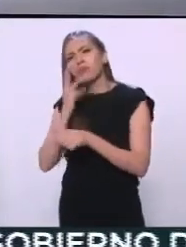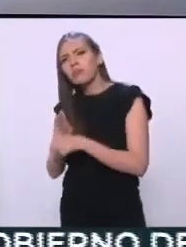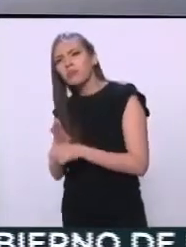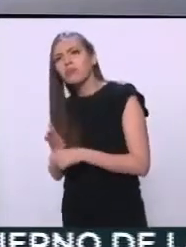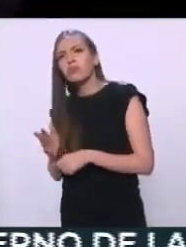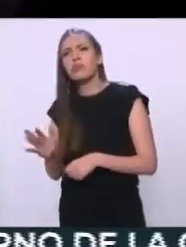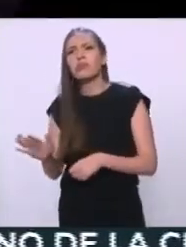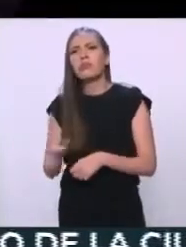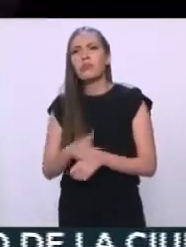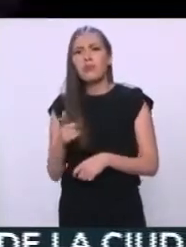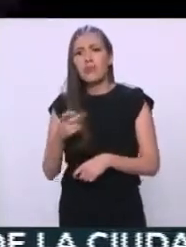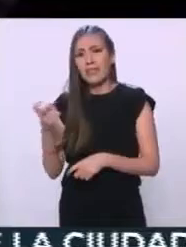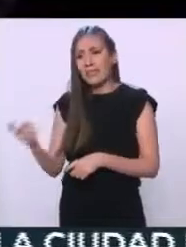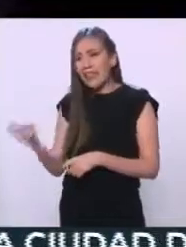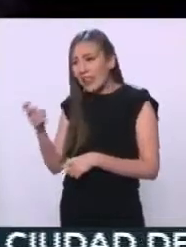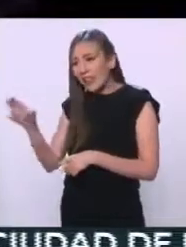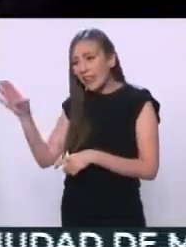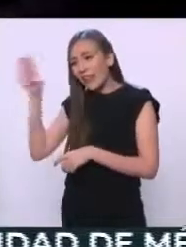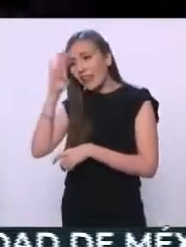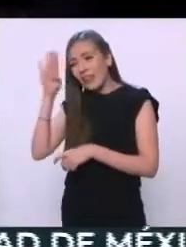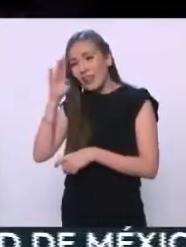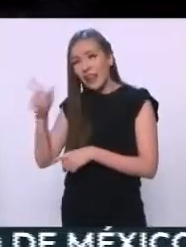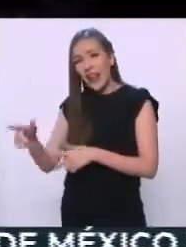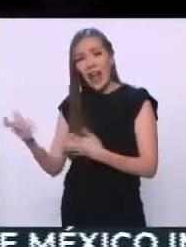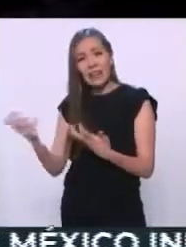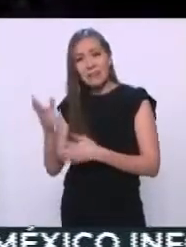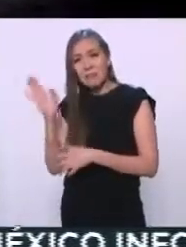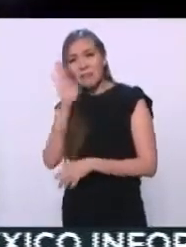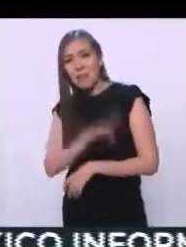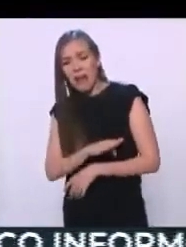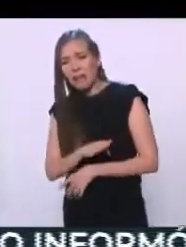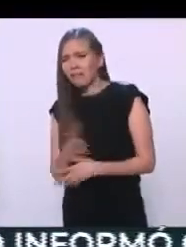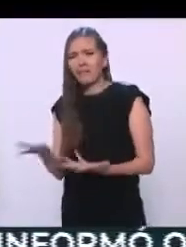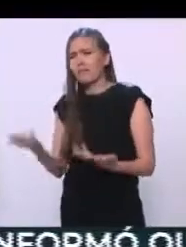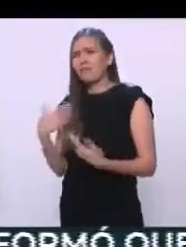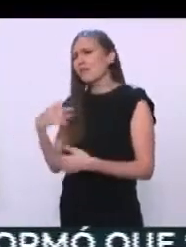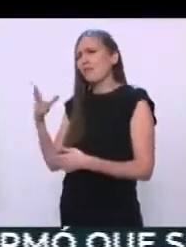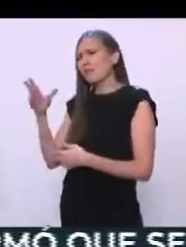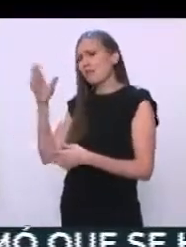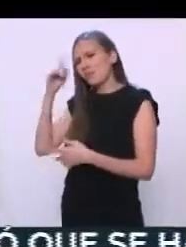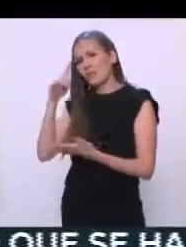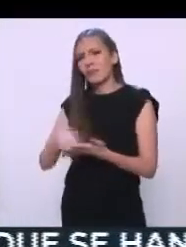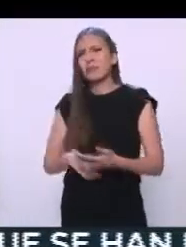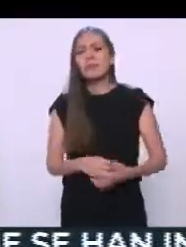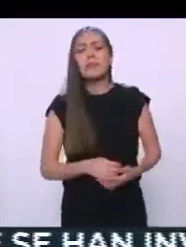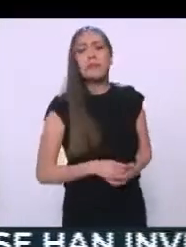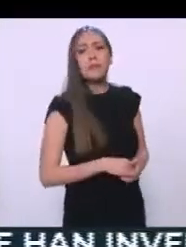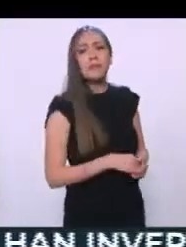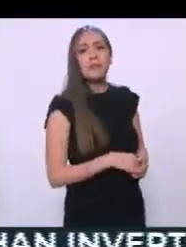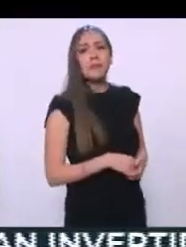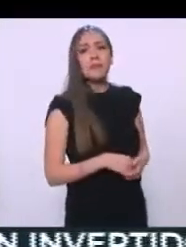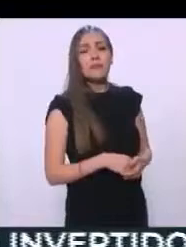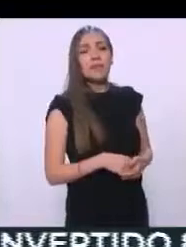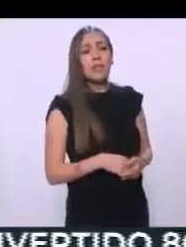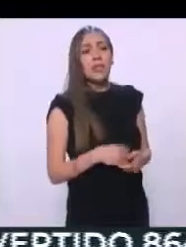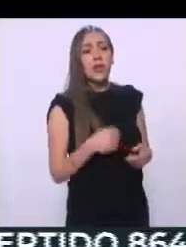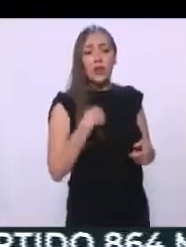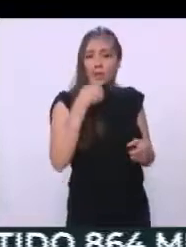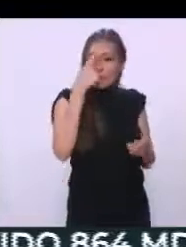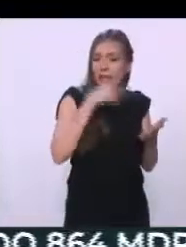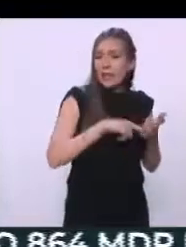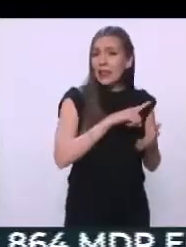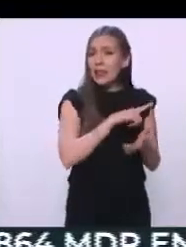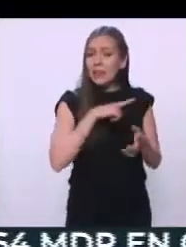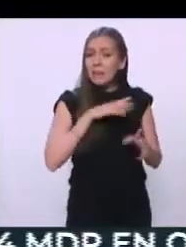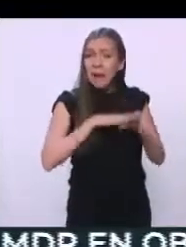Una negligencia de este tamaño a mí me parece inconcebible. Sobre todo lo que yo creo que habría que poner el ojo es